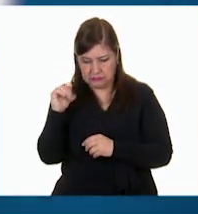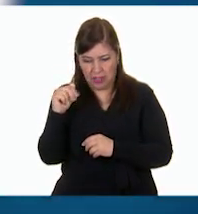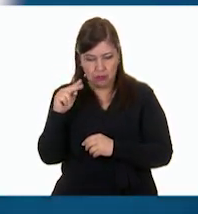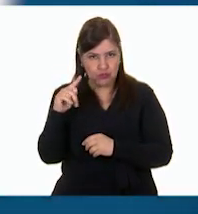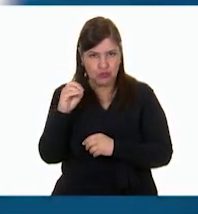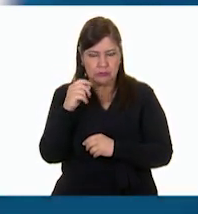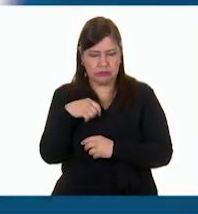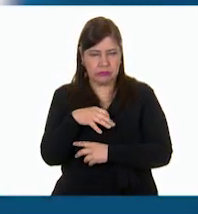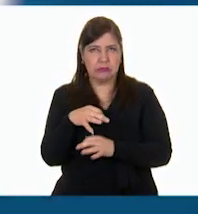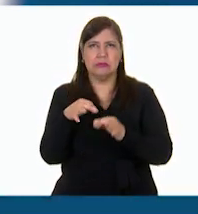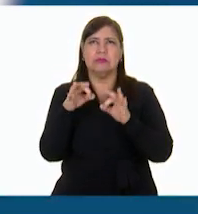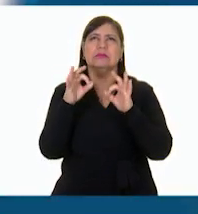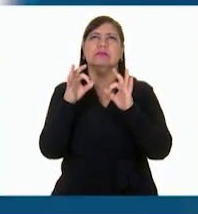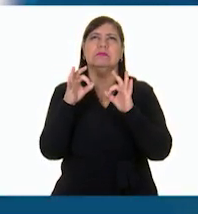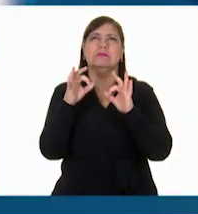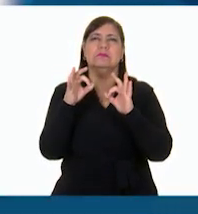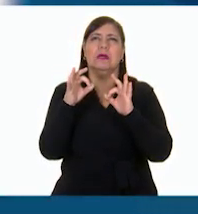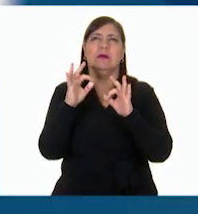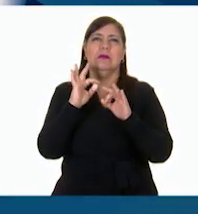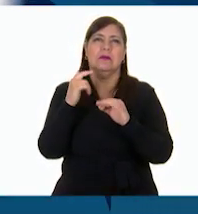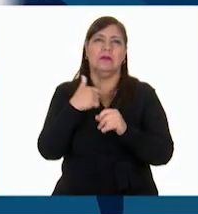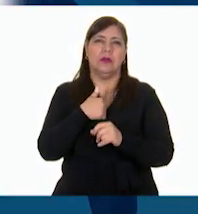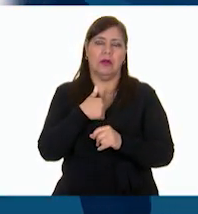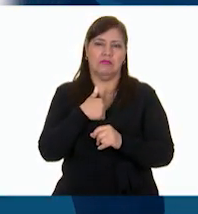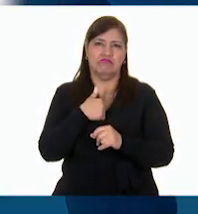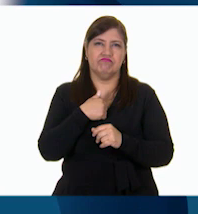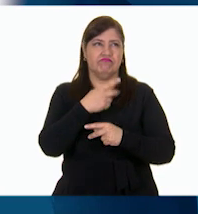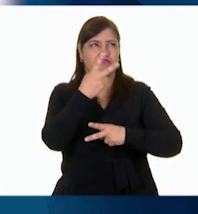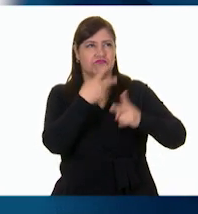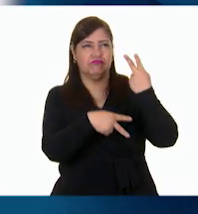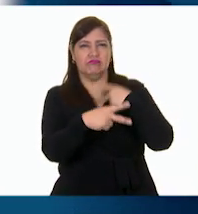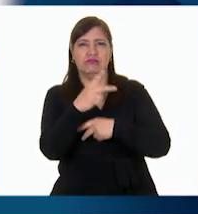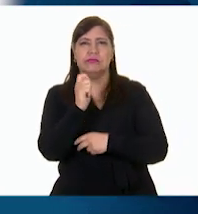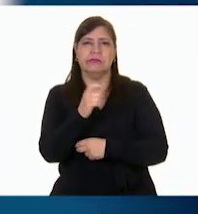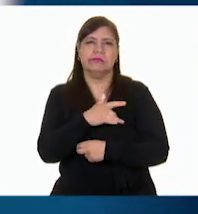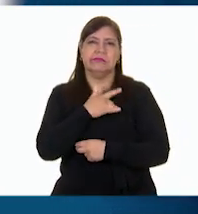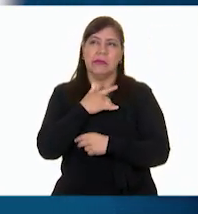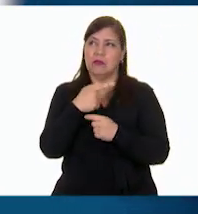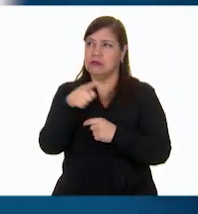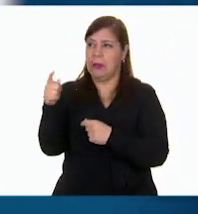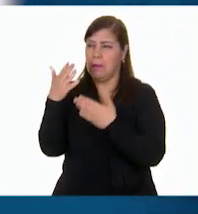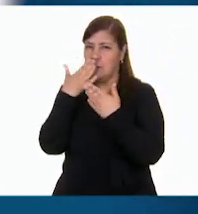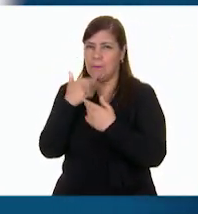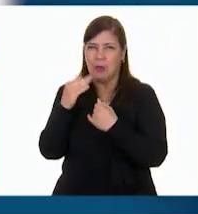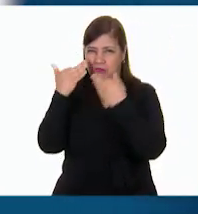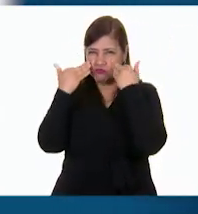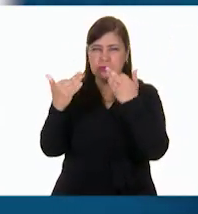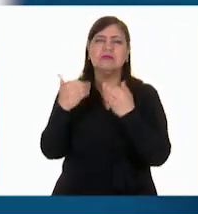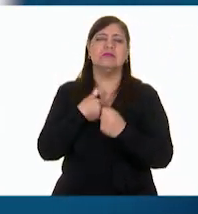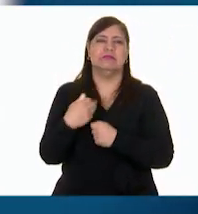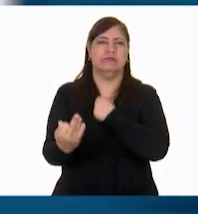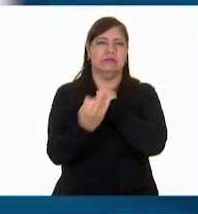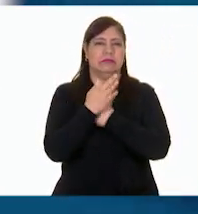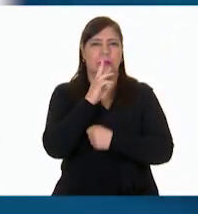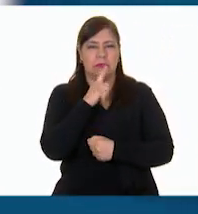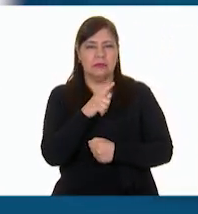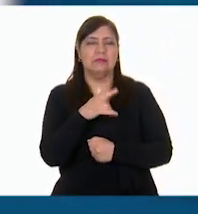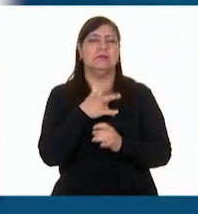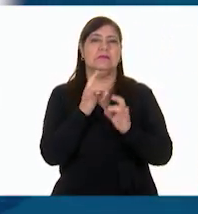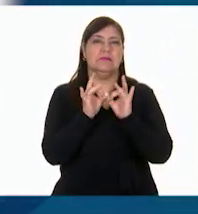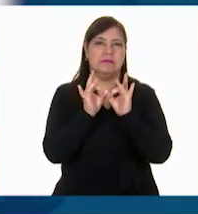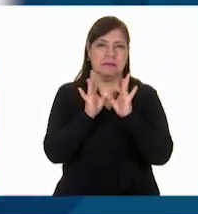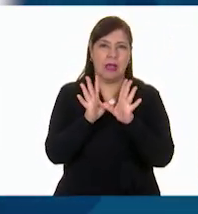continuó, más vale estar solo cuando llegue Mefistófeles. Sin testigos me defenderé mejor. Además, el incidente podía causar